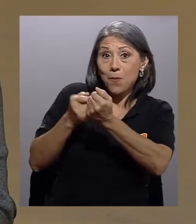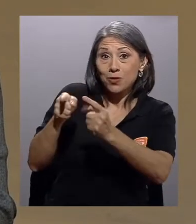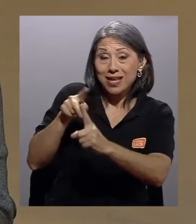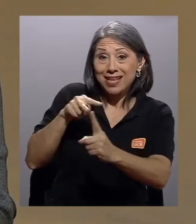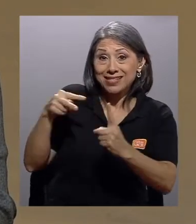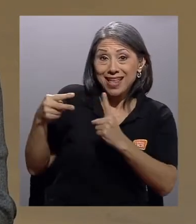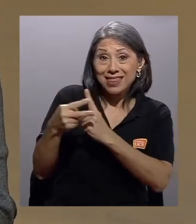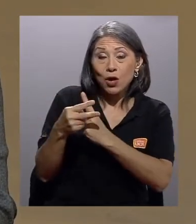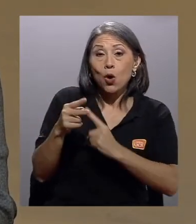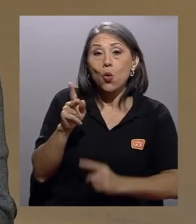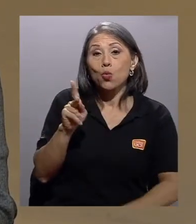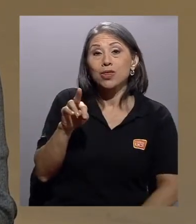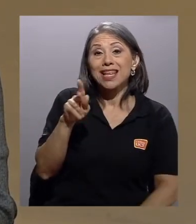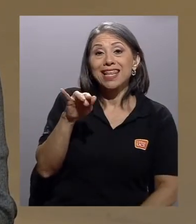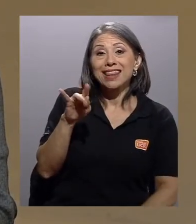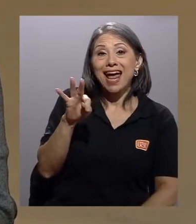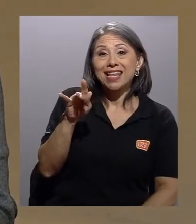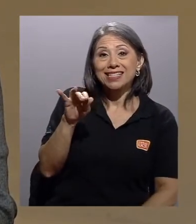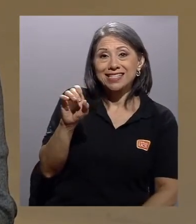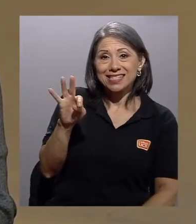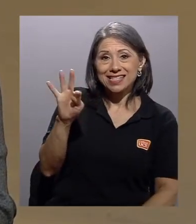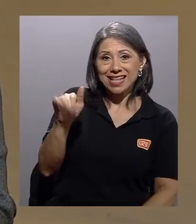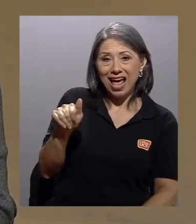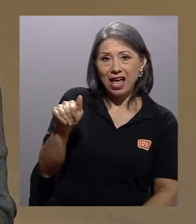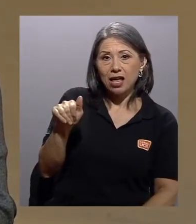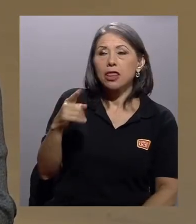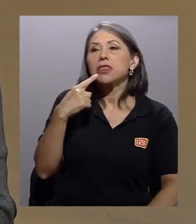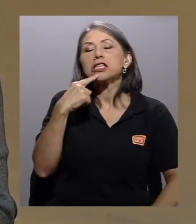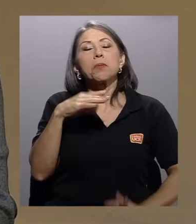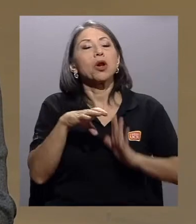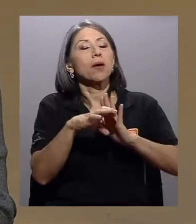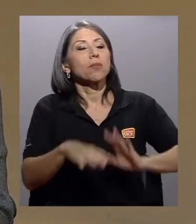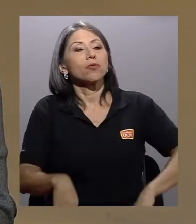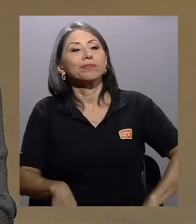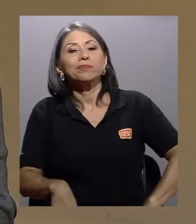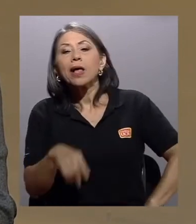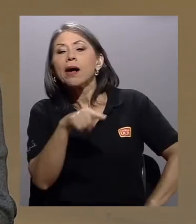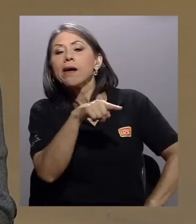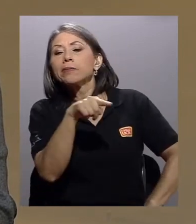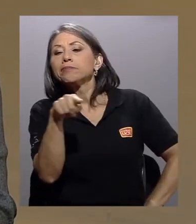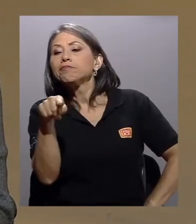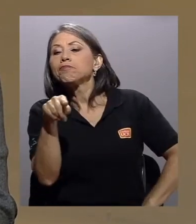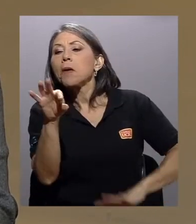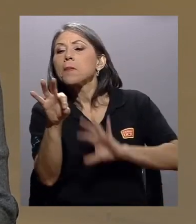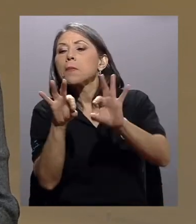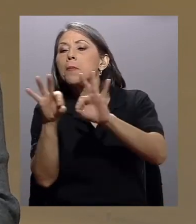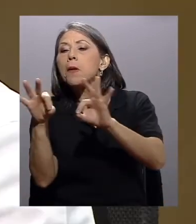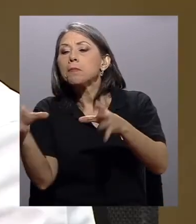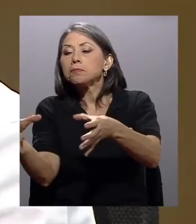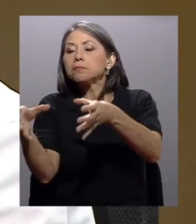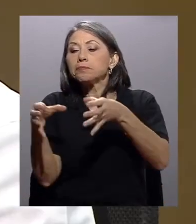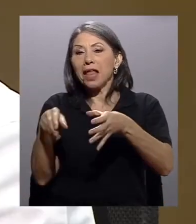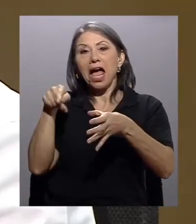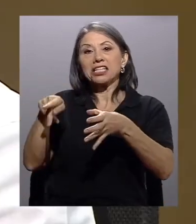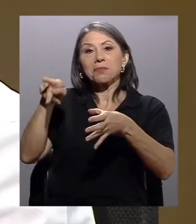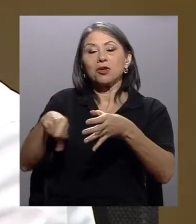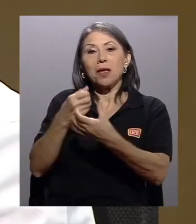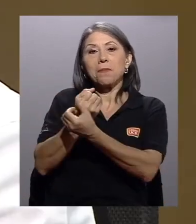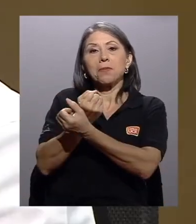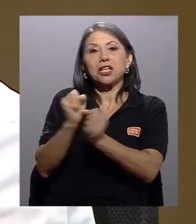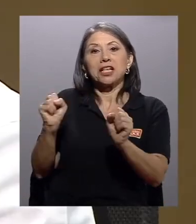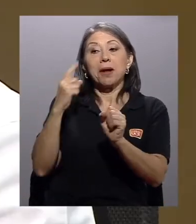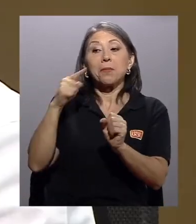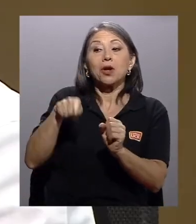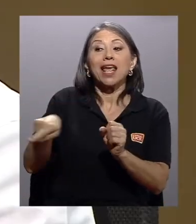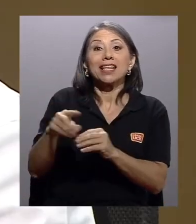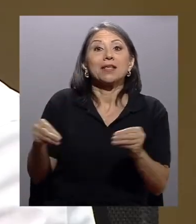que vamos a salvar solo a este tipo de personas porque tienen un mayor valor social. Y lo que está diciendo Franz es que